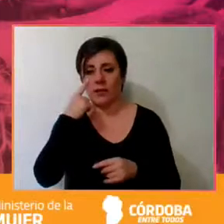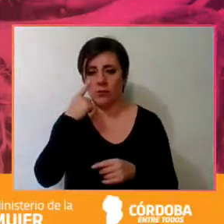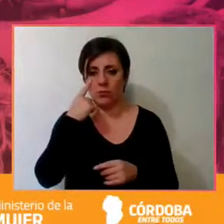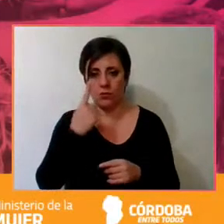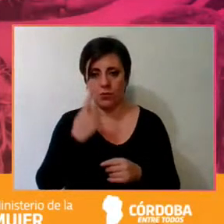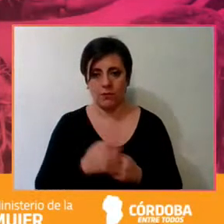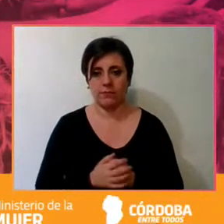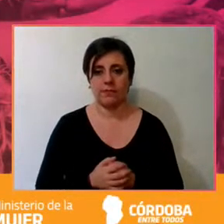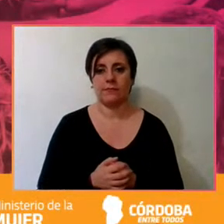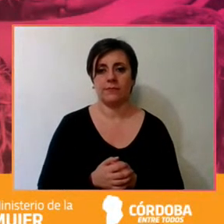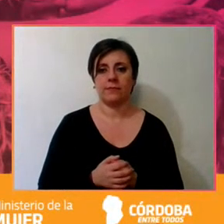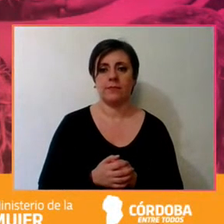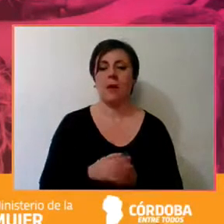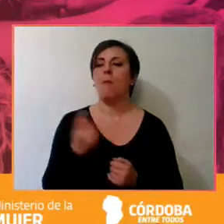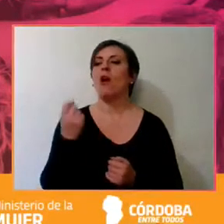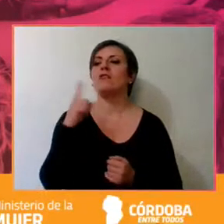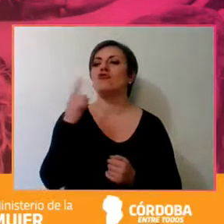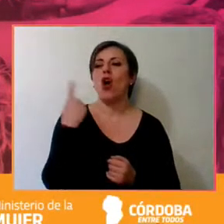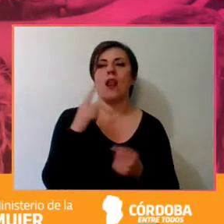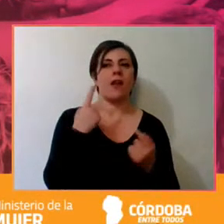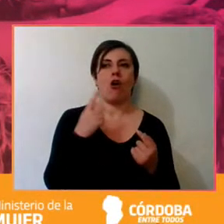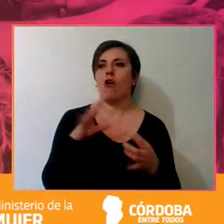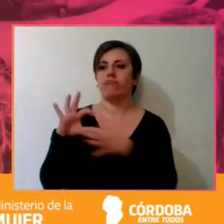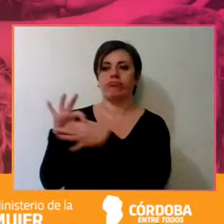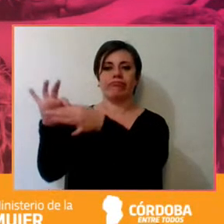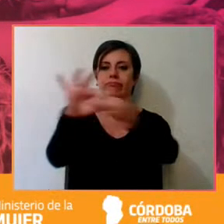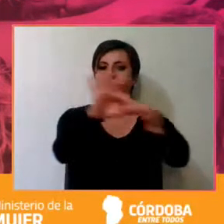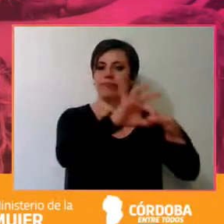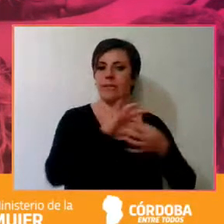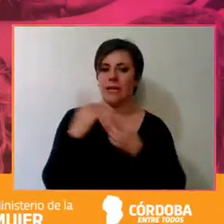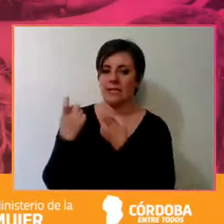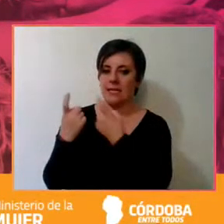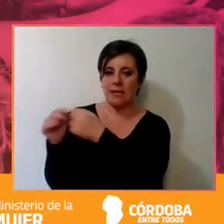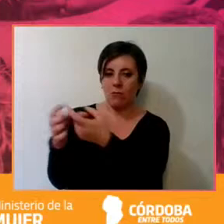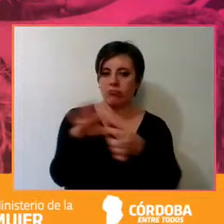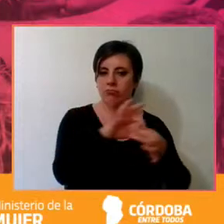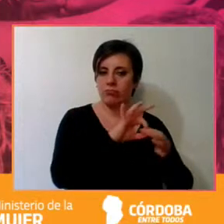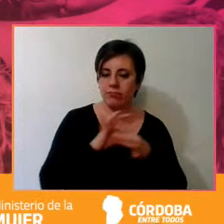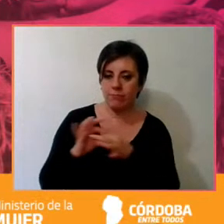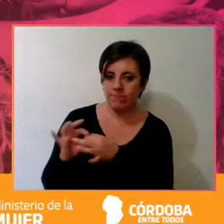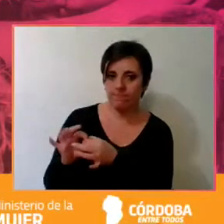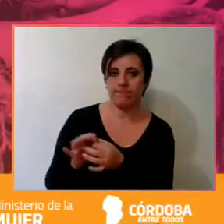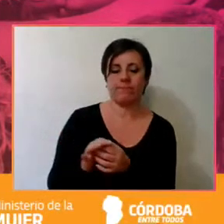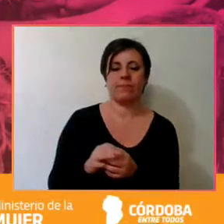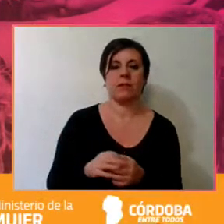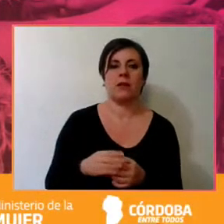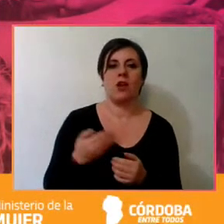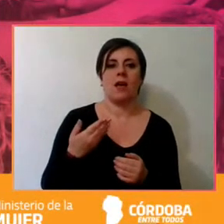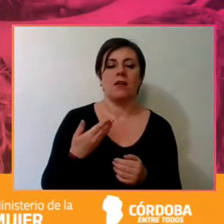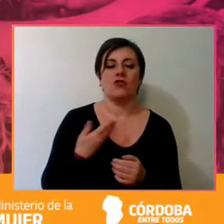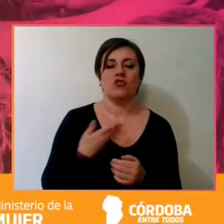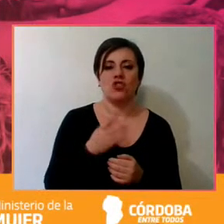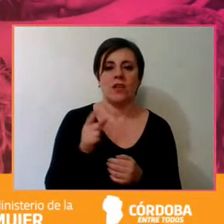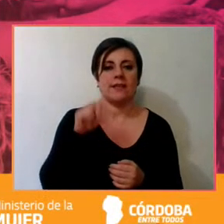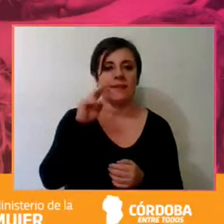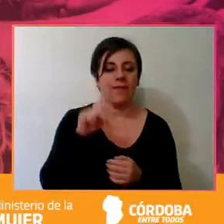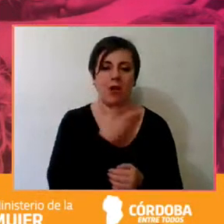porque nadie hace esto solas, necesitamos de la alianza con otros organismos también y con la sociedad civil y por supuesto con los